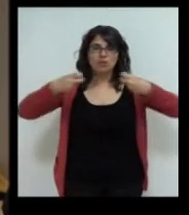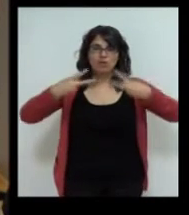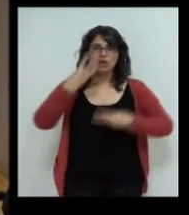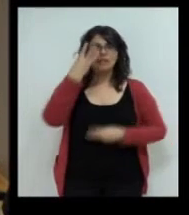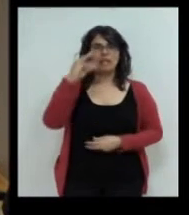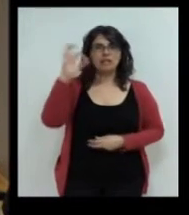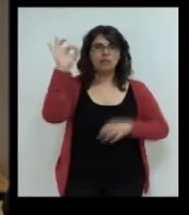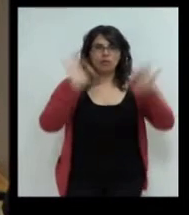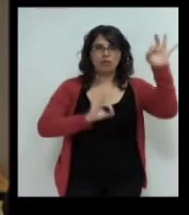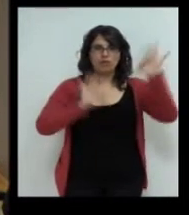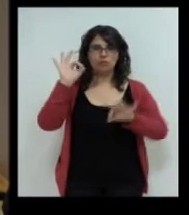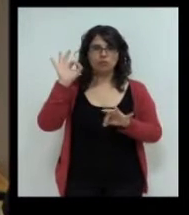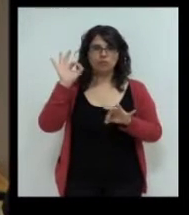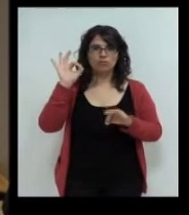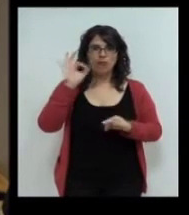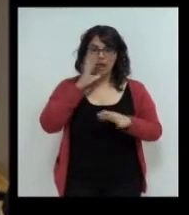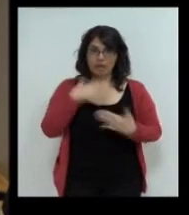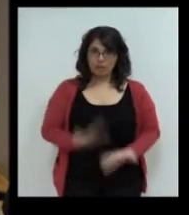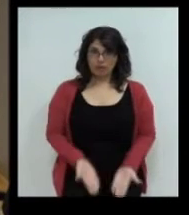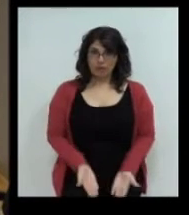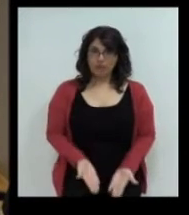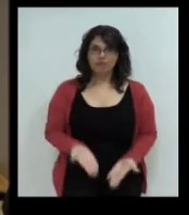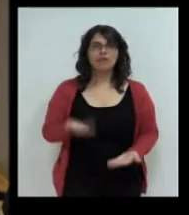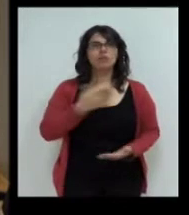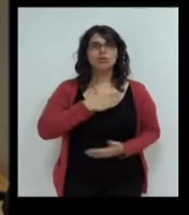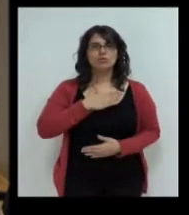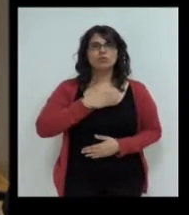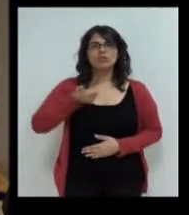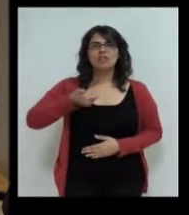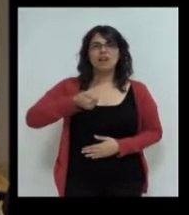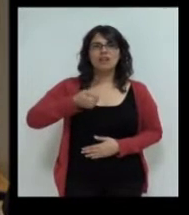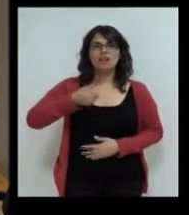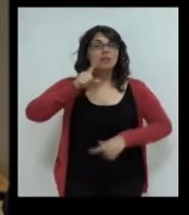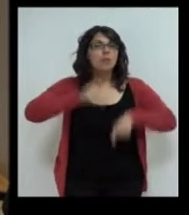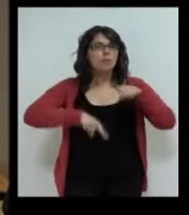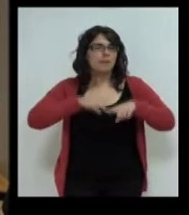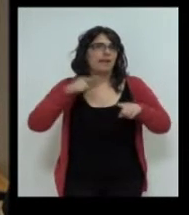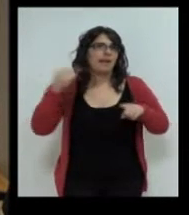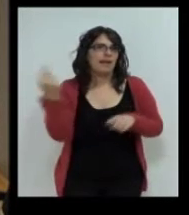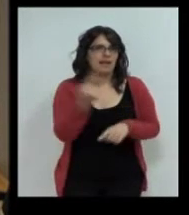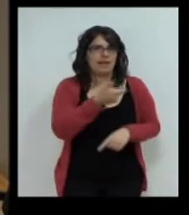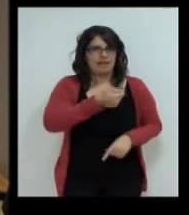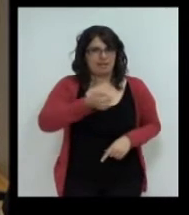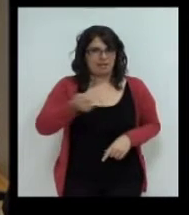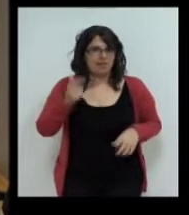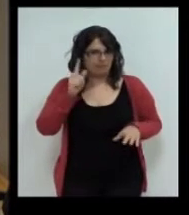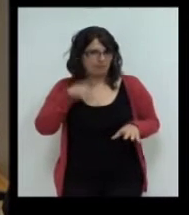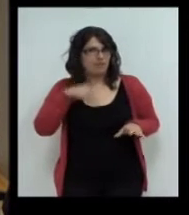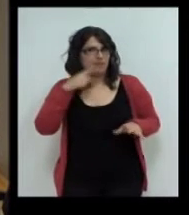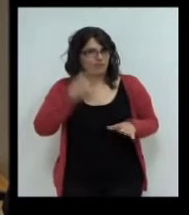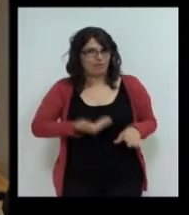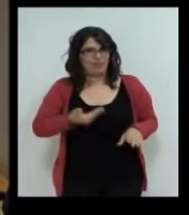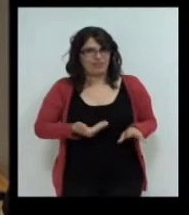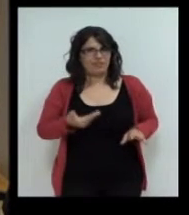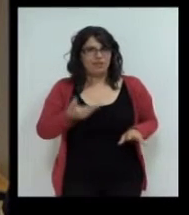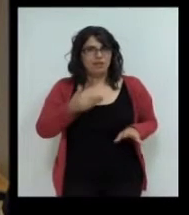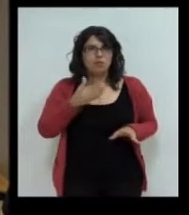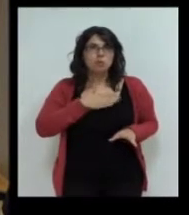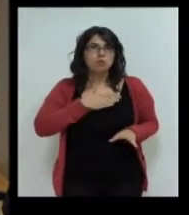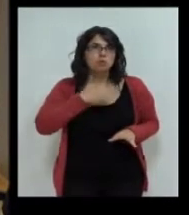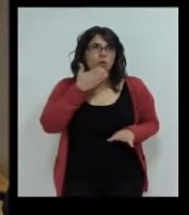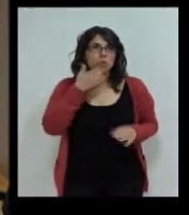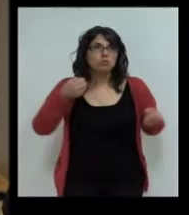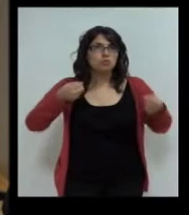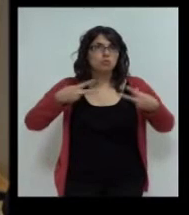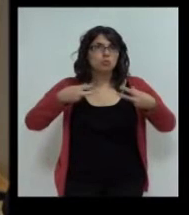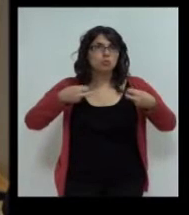30% y hoy en día nosotros tenemos cadenas, depende de la naturaleza de la cadena, claro que esta es otra, pues donde estamos llegando a subtitular, por ejemplo,